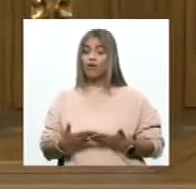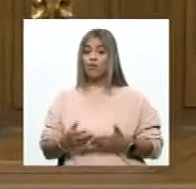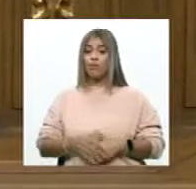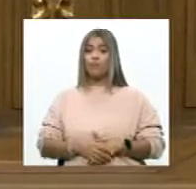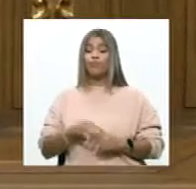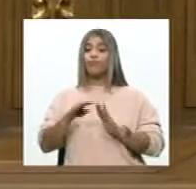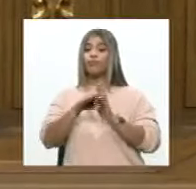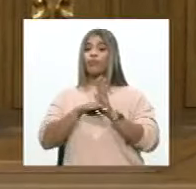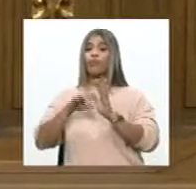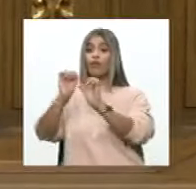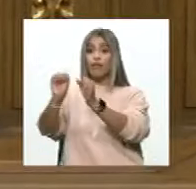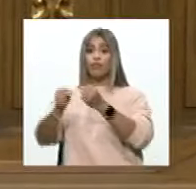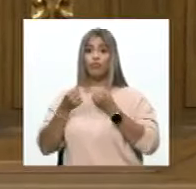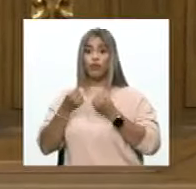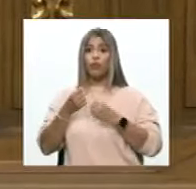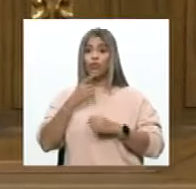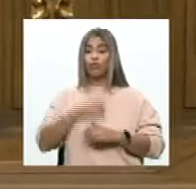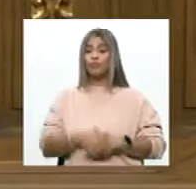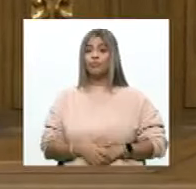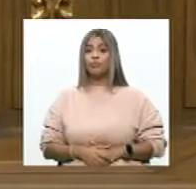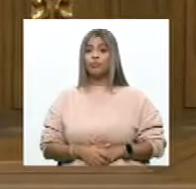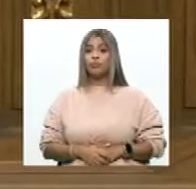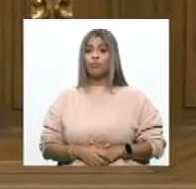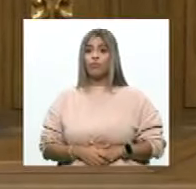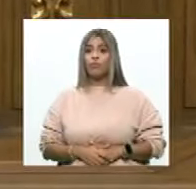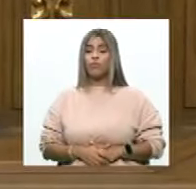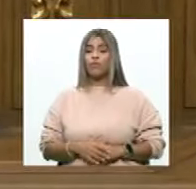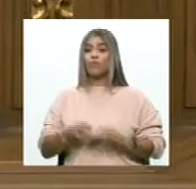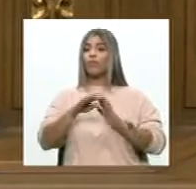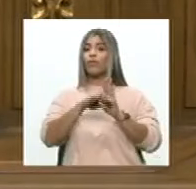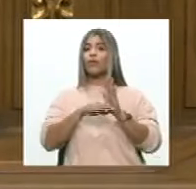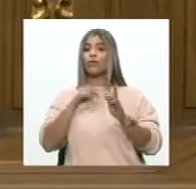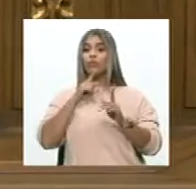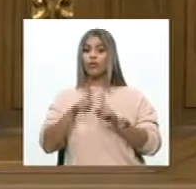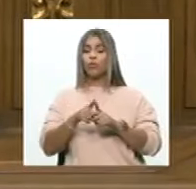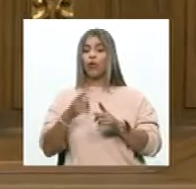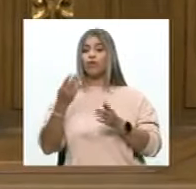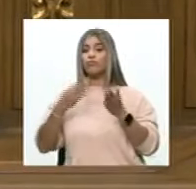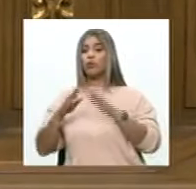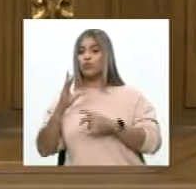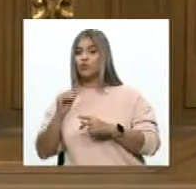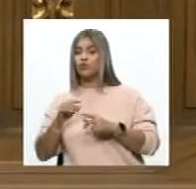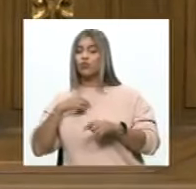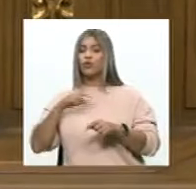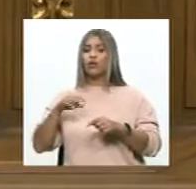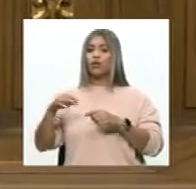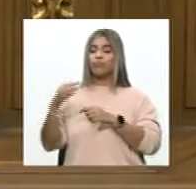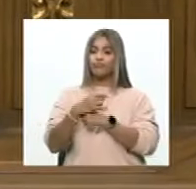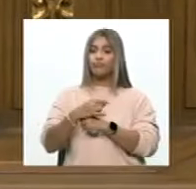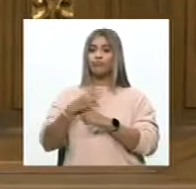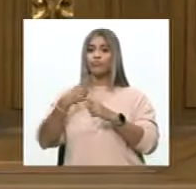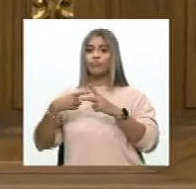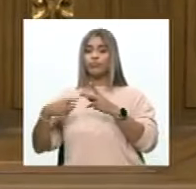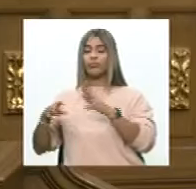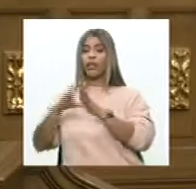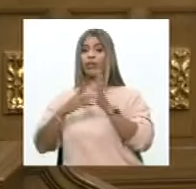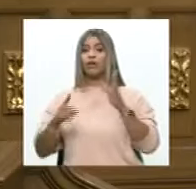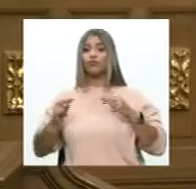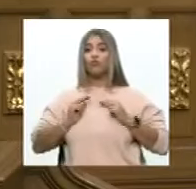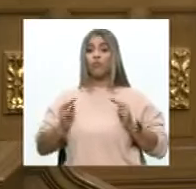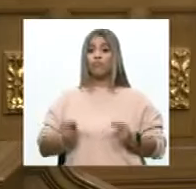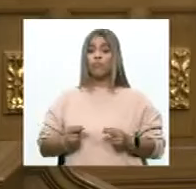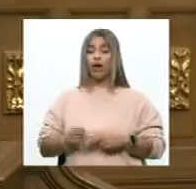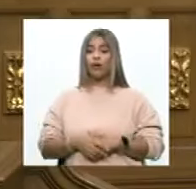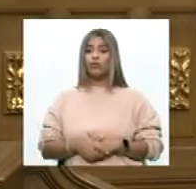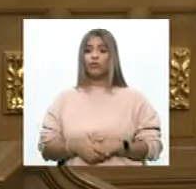ilegítimas medidas coercitivas unilaterales que constituyen crímenes de lesa humanidad en detrimento de los derechos humanos de